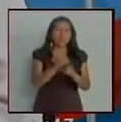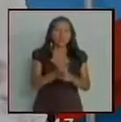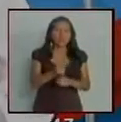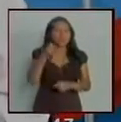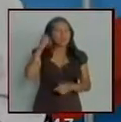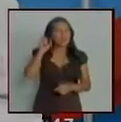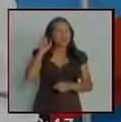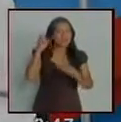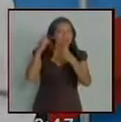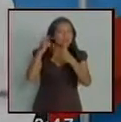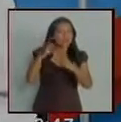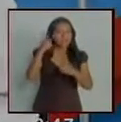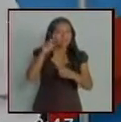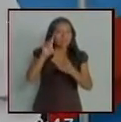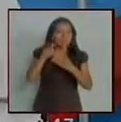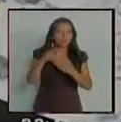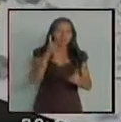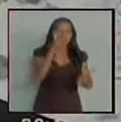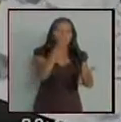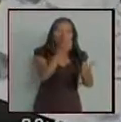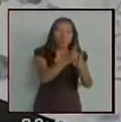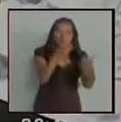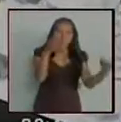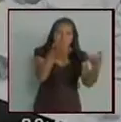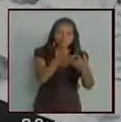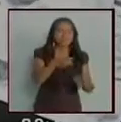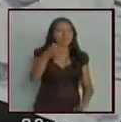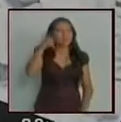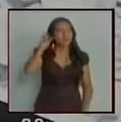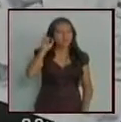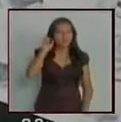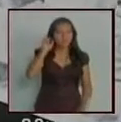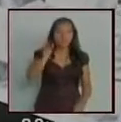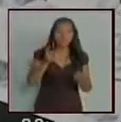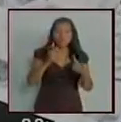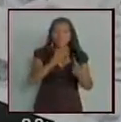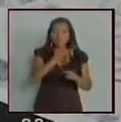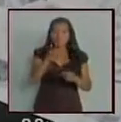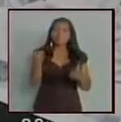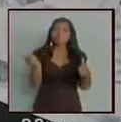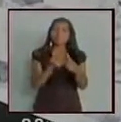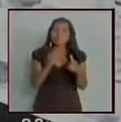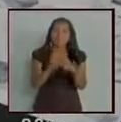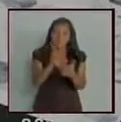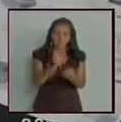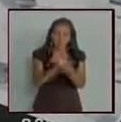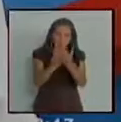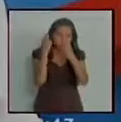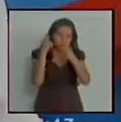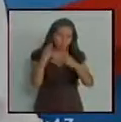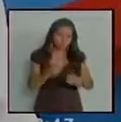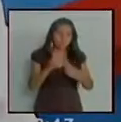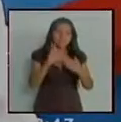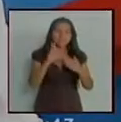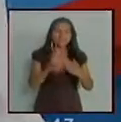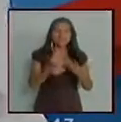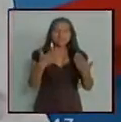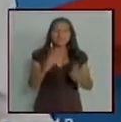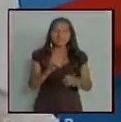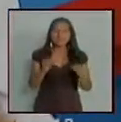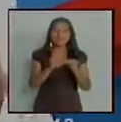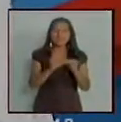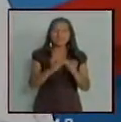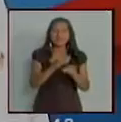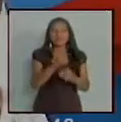para mi pérdida. Entonces, en realidad, lo recomendable es siempre tener una audiometría y acompañar esto con su logo audiometría, ¿no? O